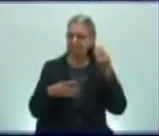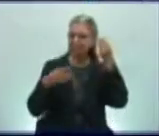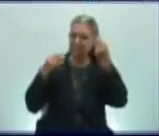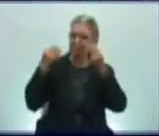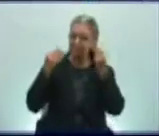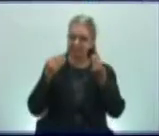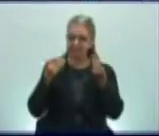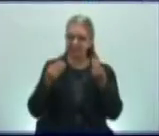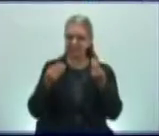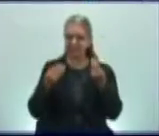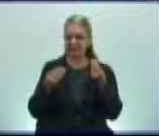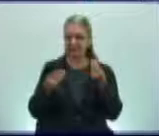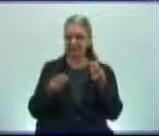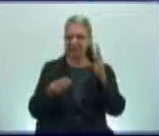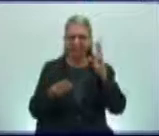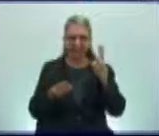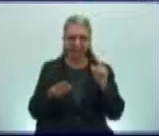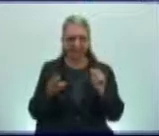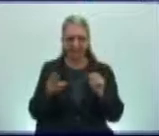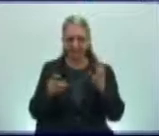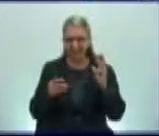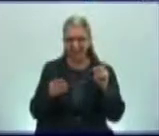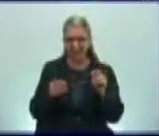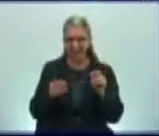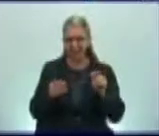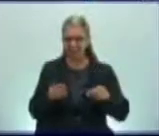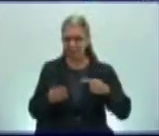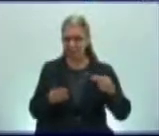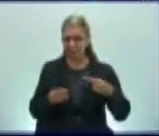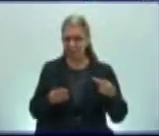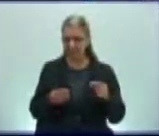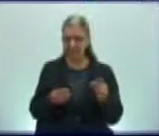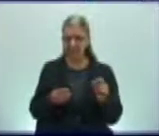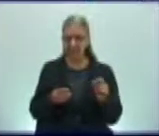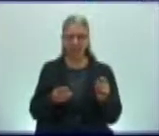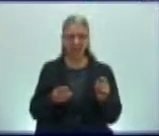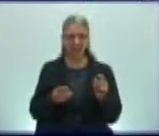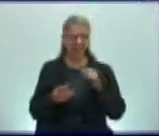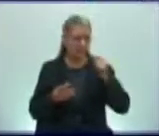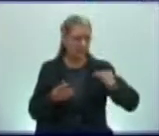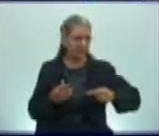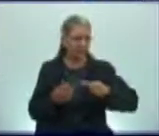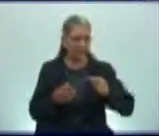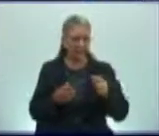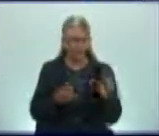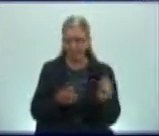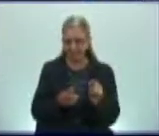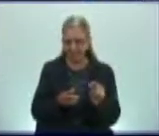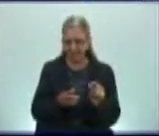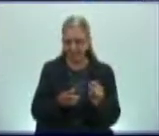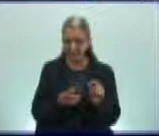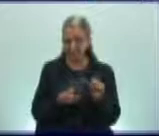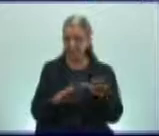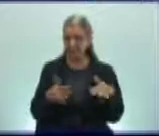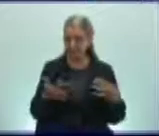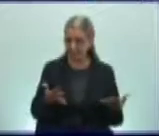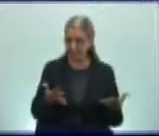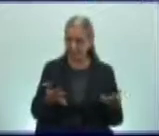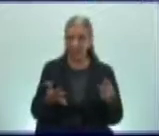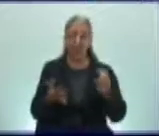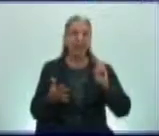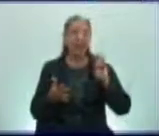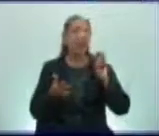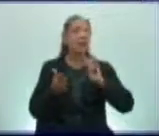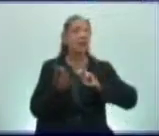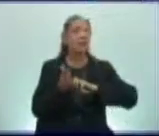analizando. La cantidad de vueltas que deben dar las ruedas pequeñas va a ser entonces el triplo de